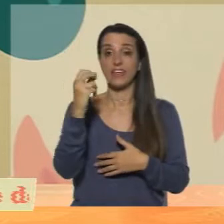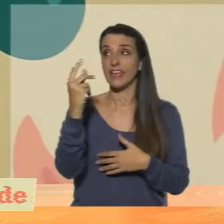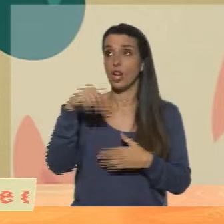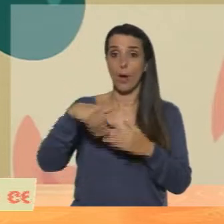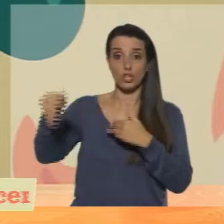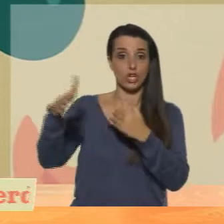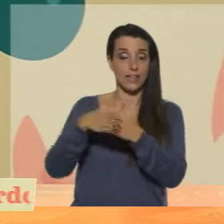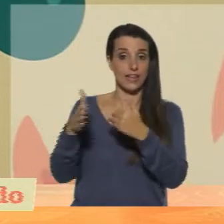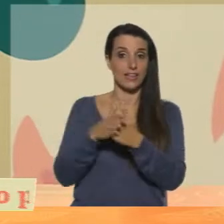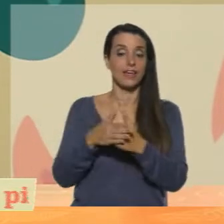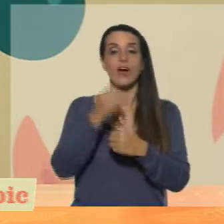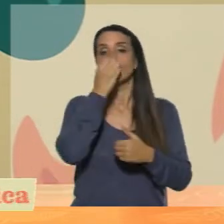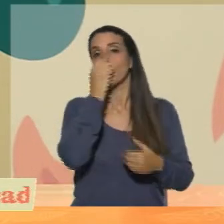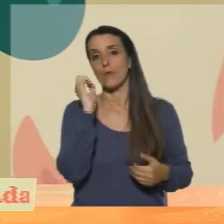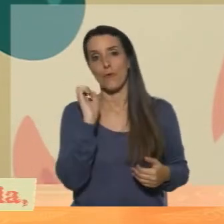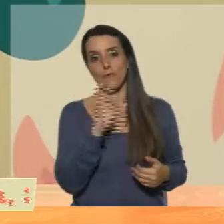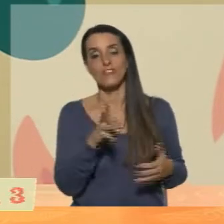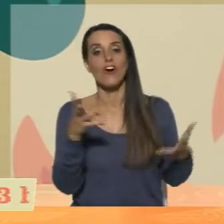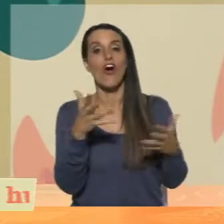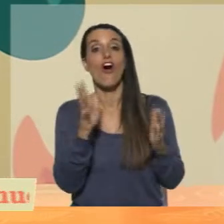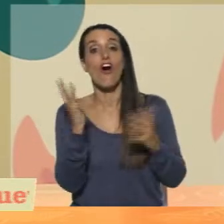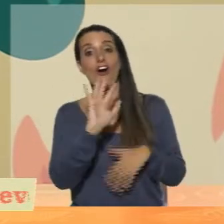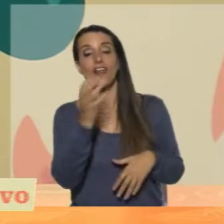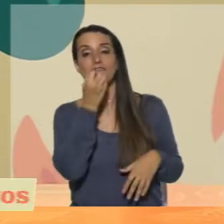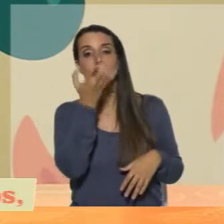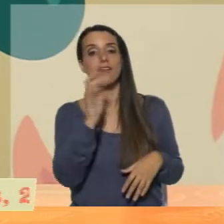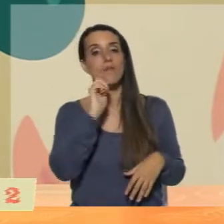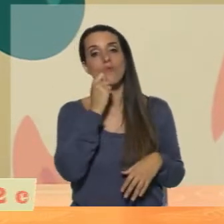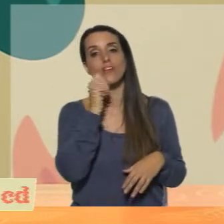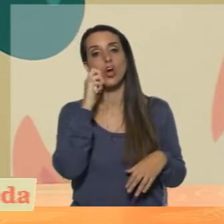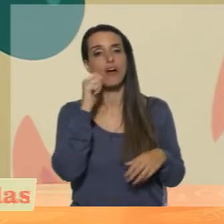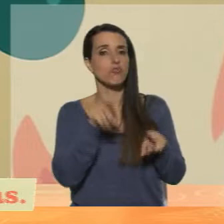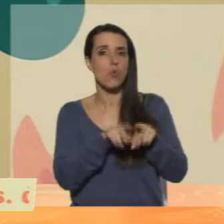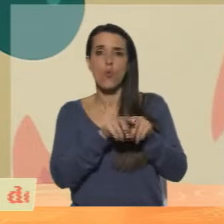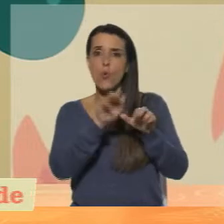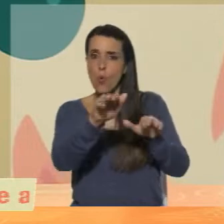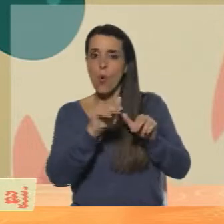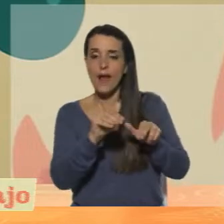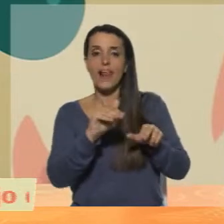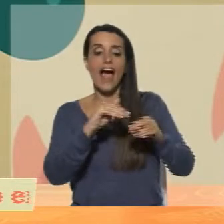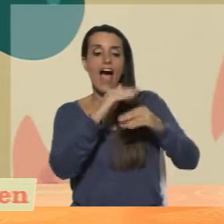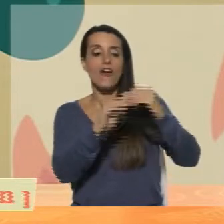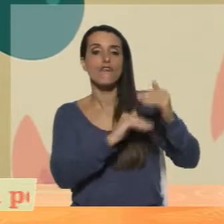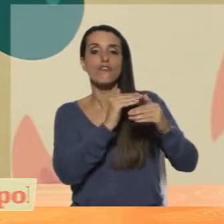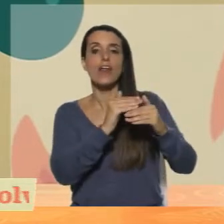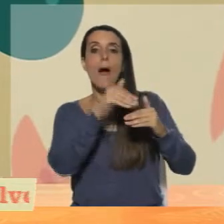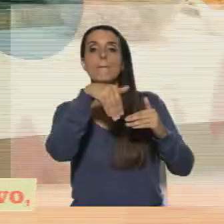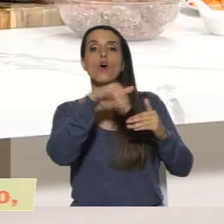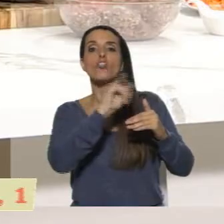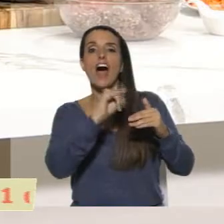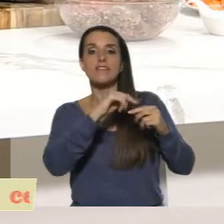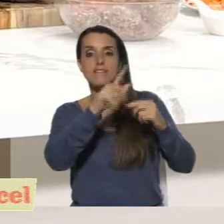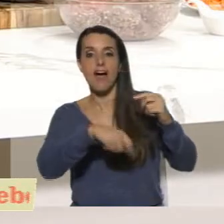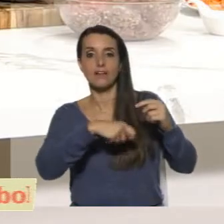Por Montevideo. Supuesto. Le mandamos un beso grande. Hola, Anita y Emilio, muy rico ese pan de carne. Yo lo hago igual. Y por fuera le pongo mostaza. Muy bien. ¿Cómo